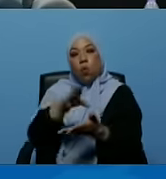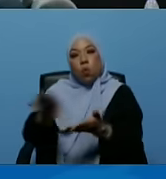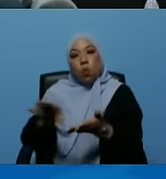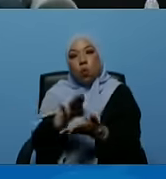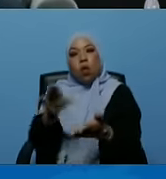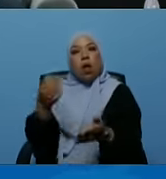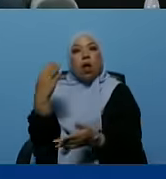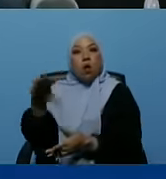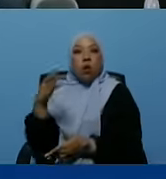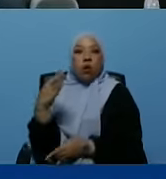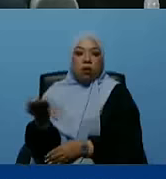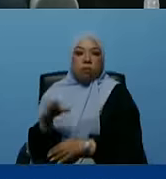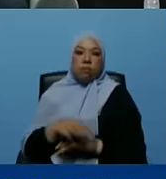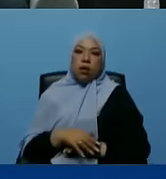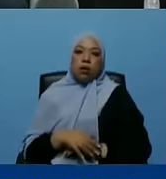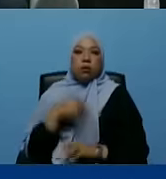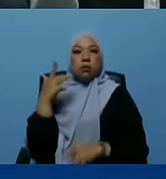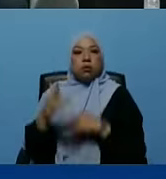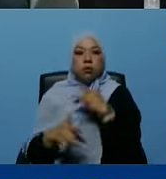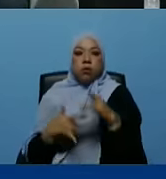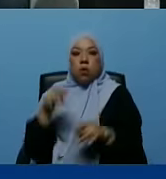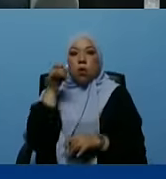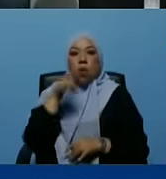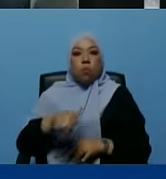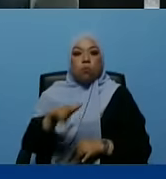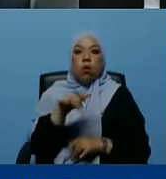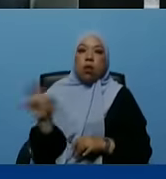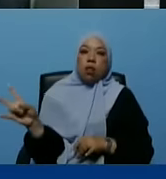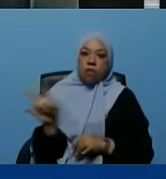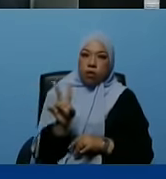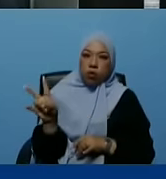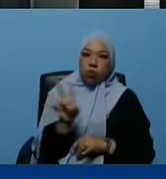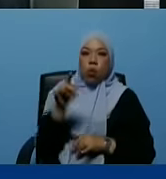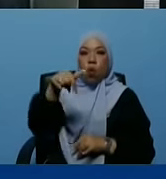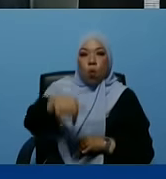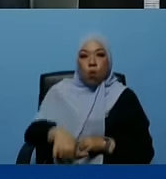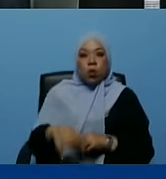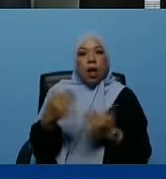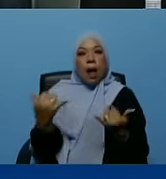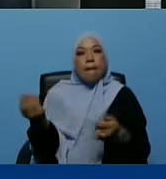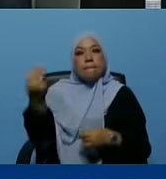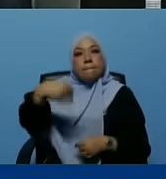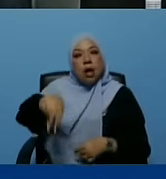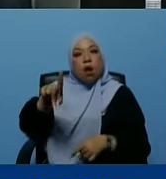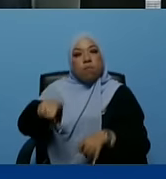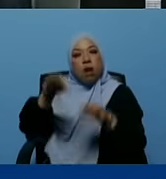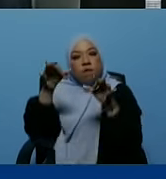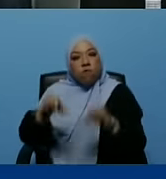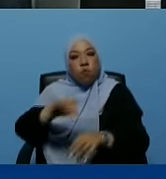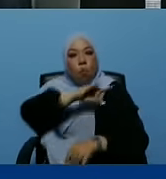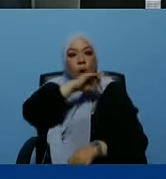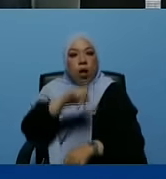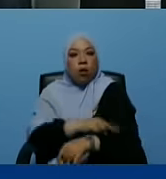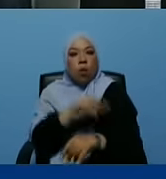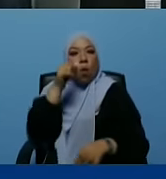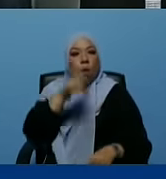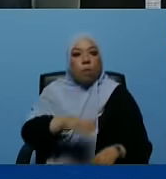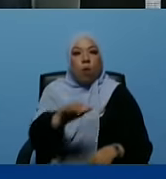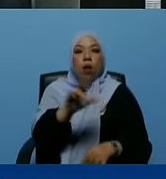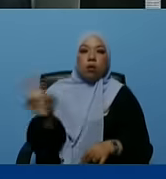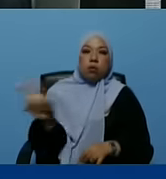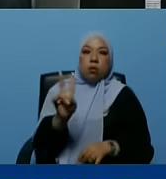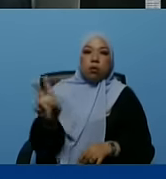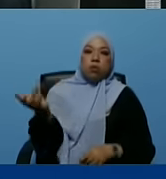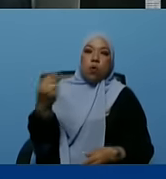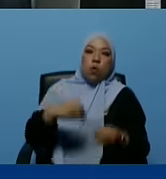Cúcuta, así hará el pueblo de Venezuela. Hoy, aún más con más fuerza, el pueblo de Venezuela a